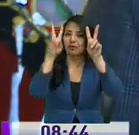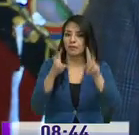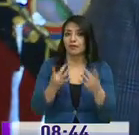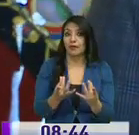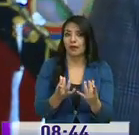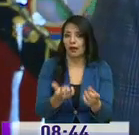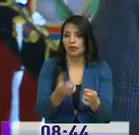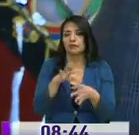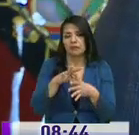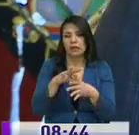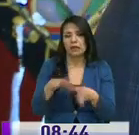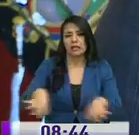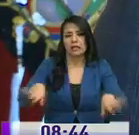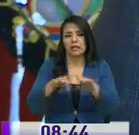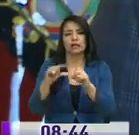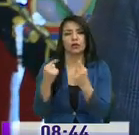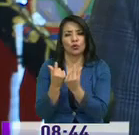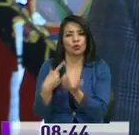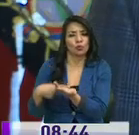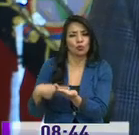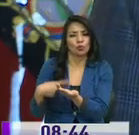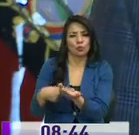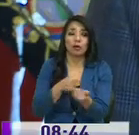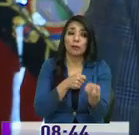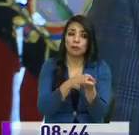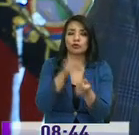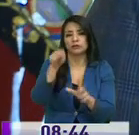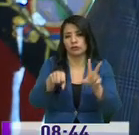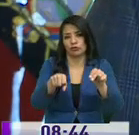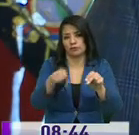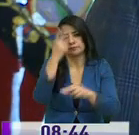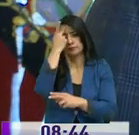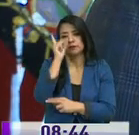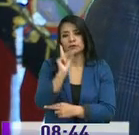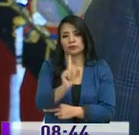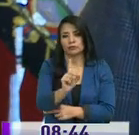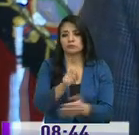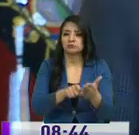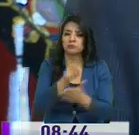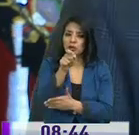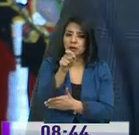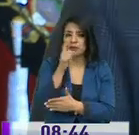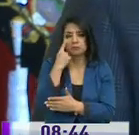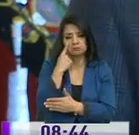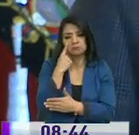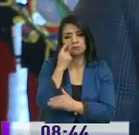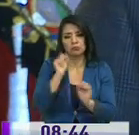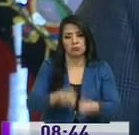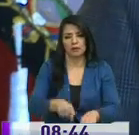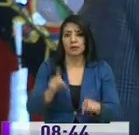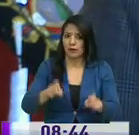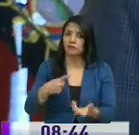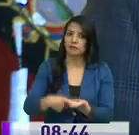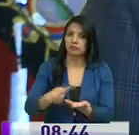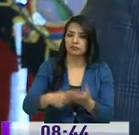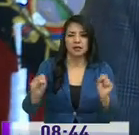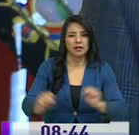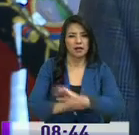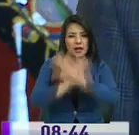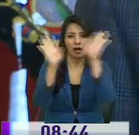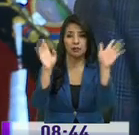pendiente para tratar en el bloque pues la posición que tendremos con relación a este tema que debemos discutir. Hay el